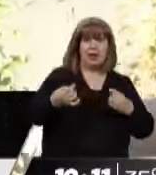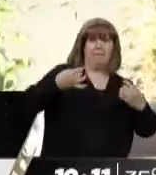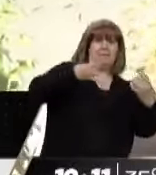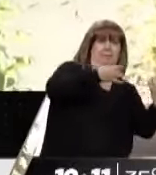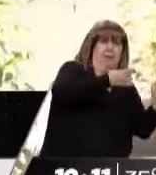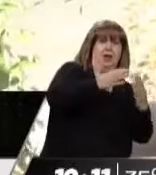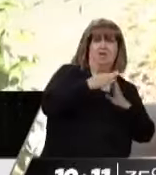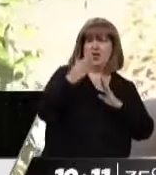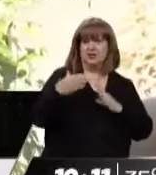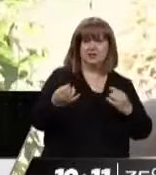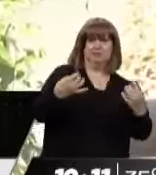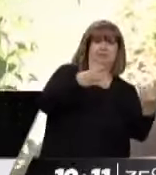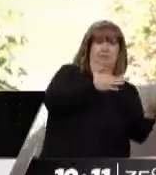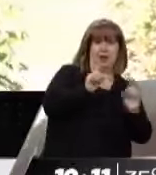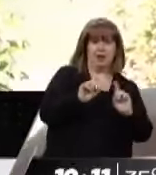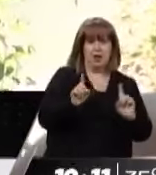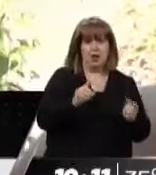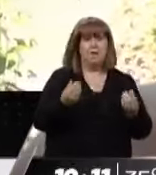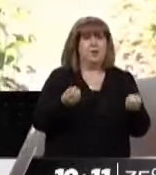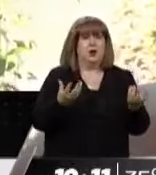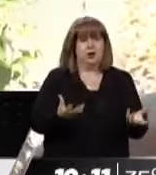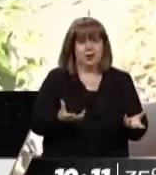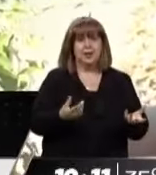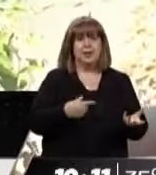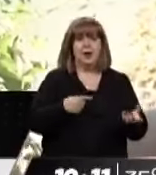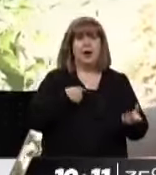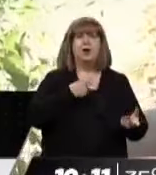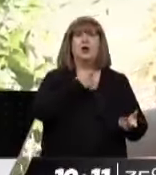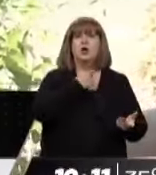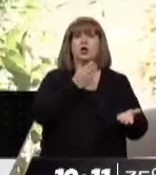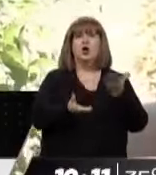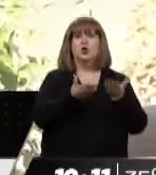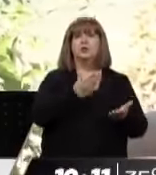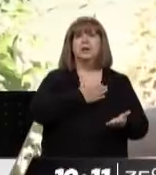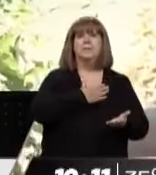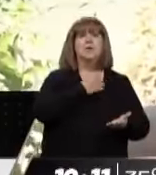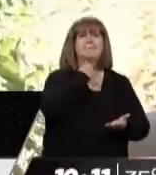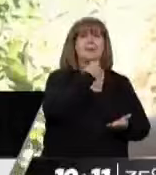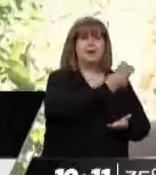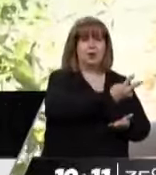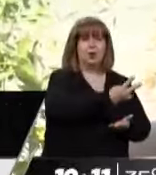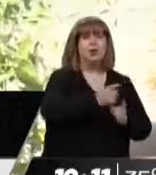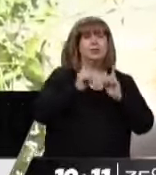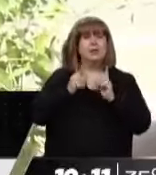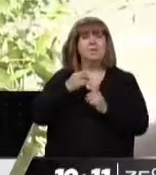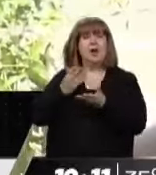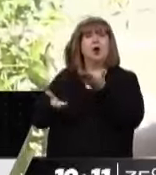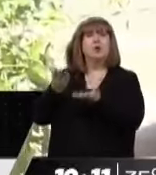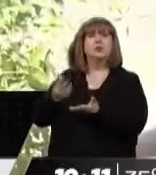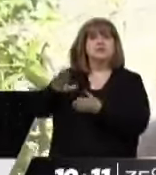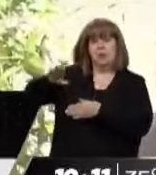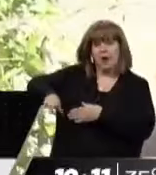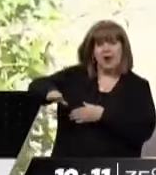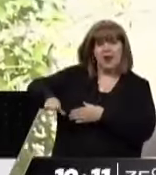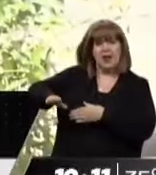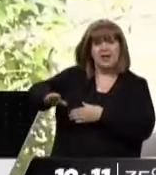pido que hagamos fuerza para hacer justicia por mi hijo y justicia por este niño que ha sido